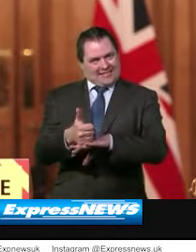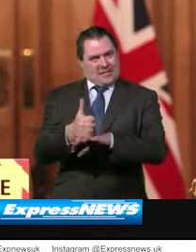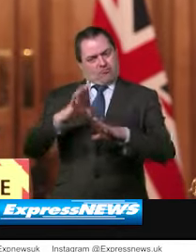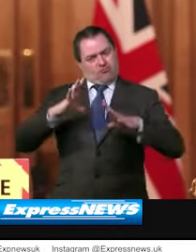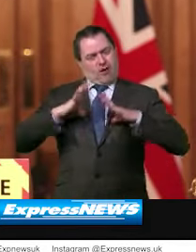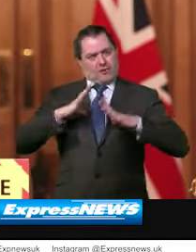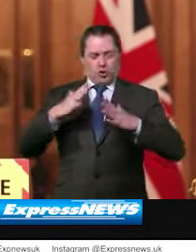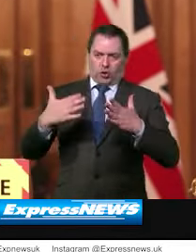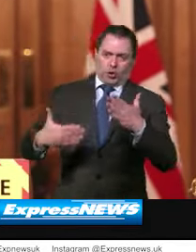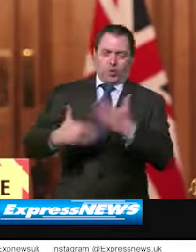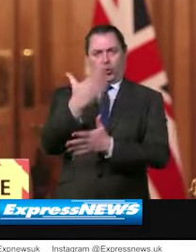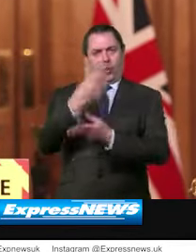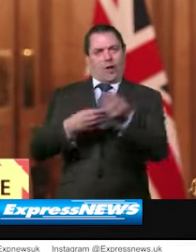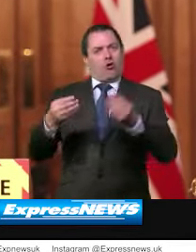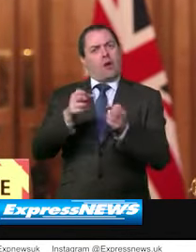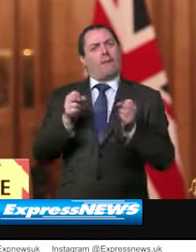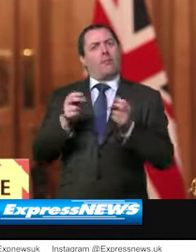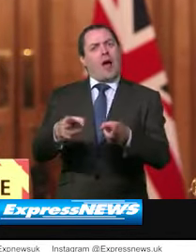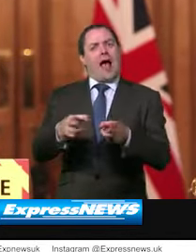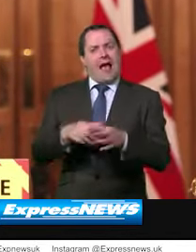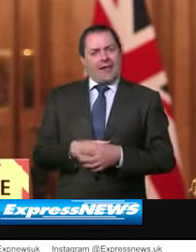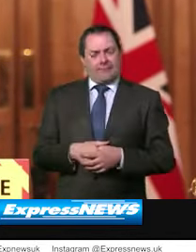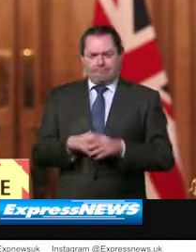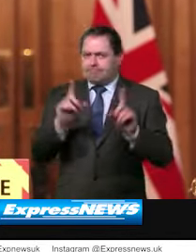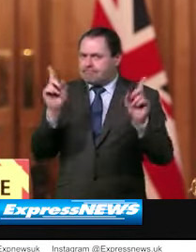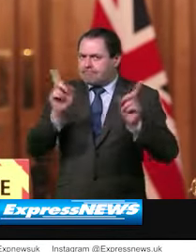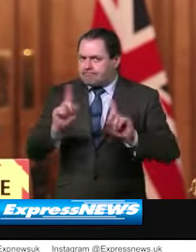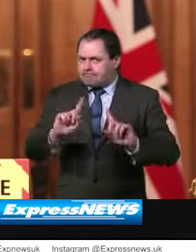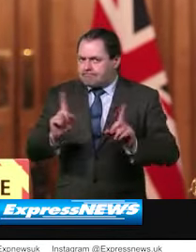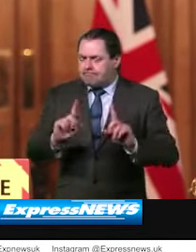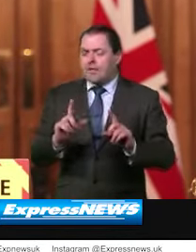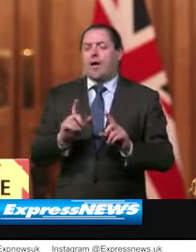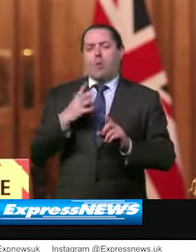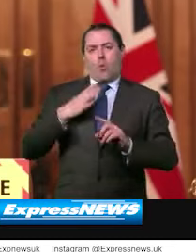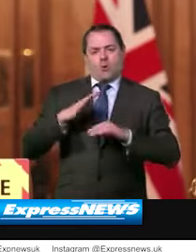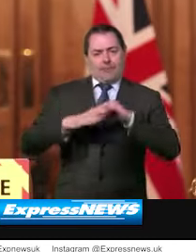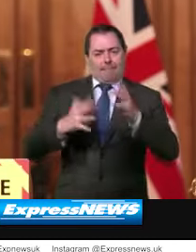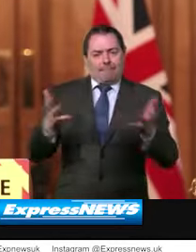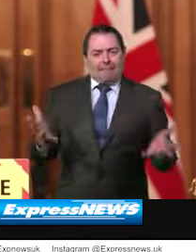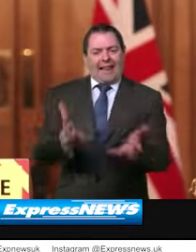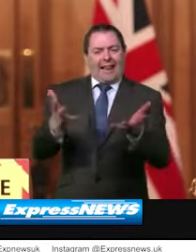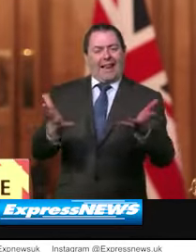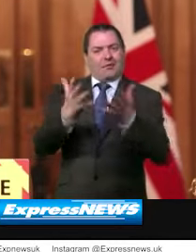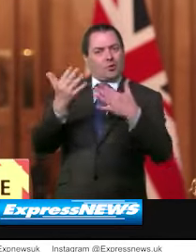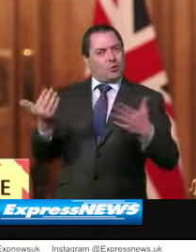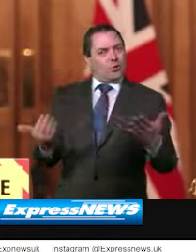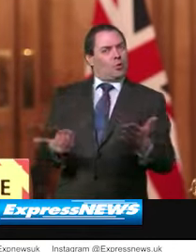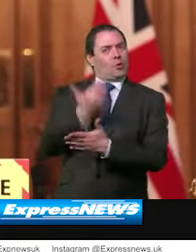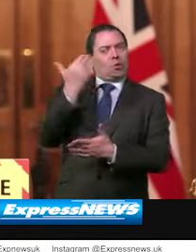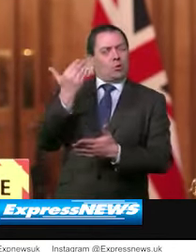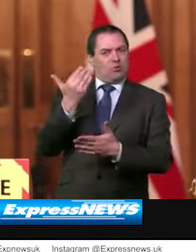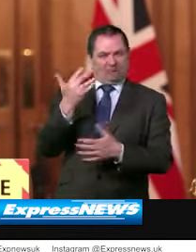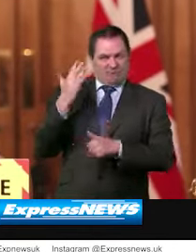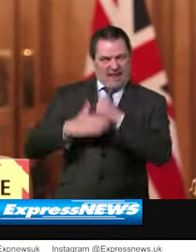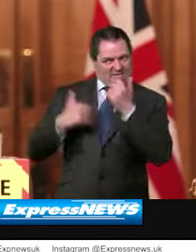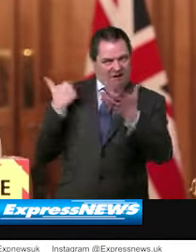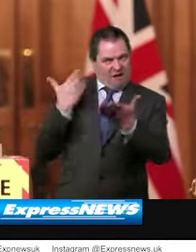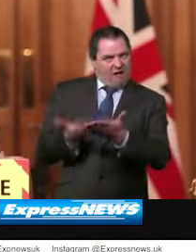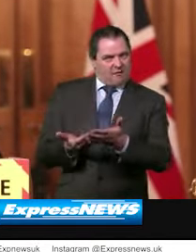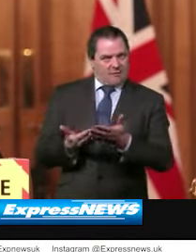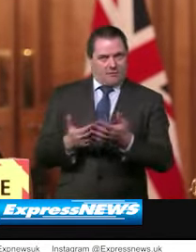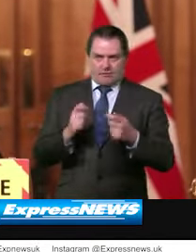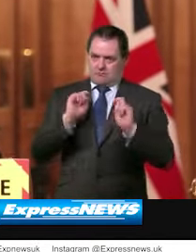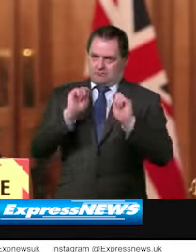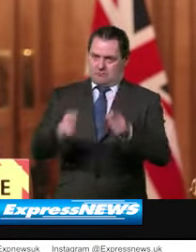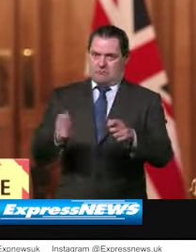estamos construyendo nuestra economía futura haciendo cosas que no se han hecho antes y haciéndolas para todos en todas